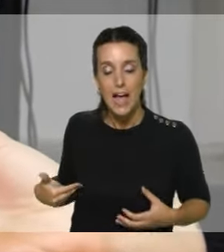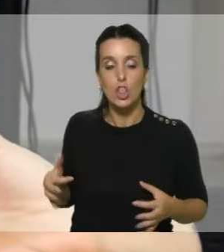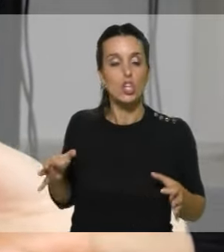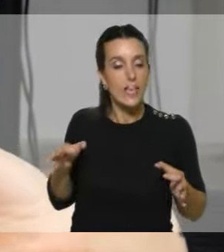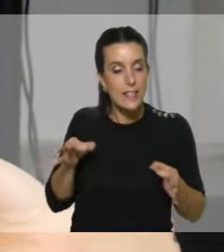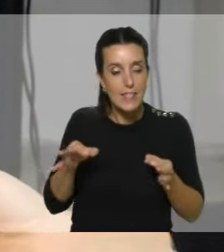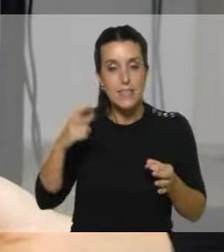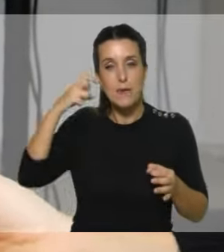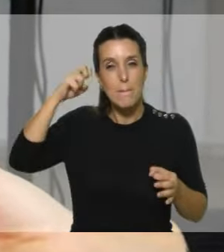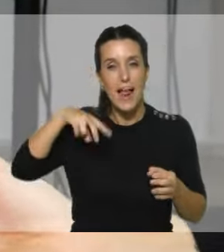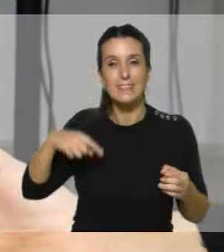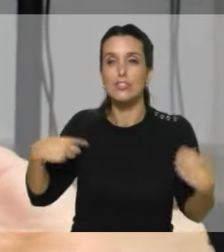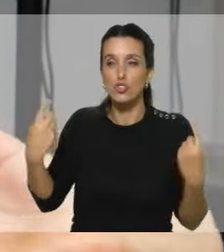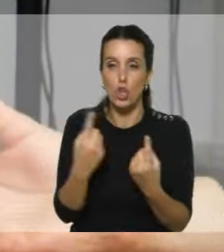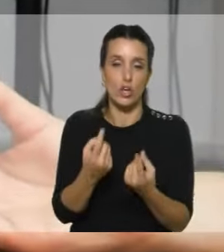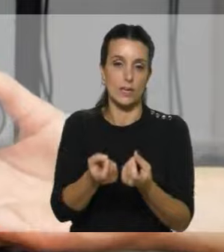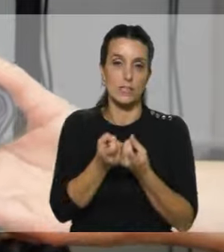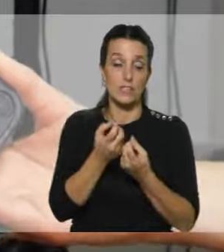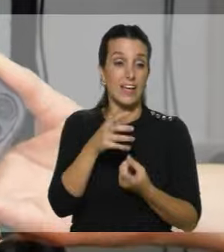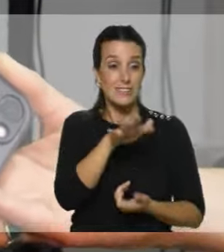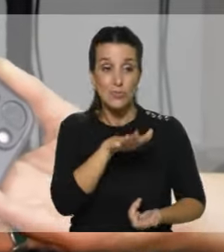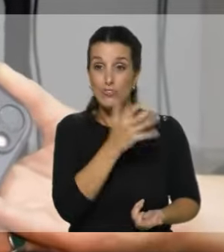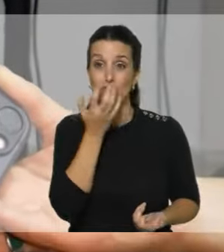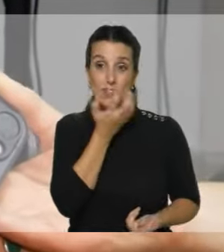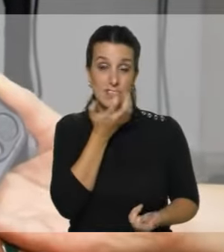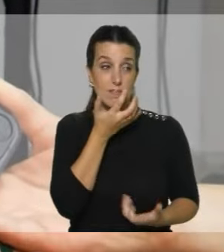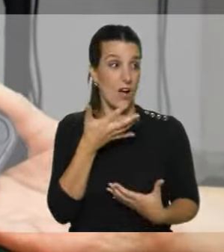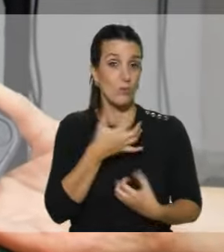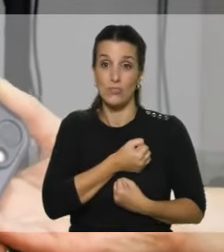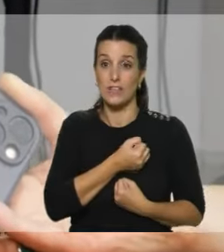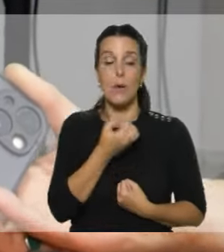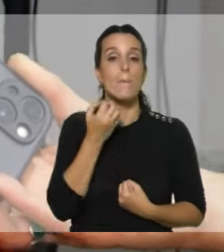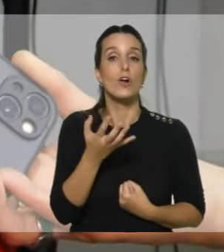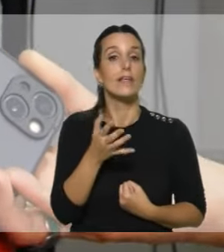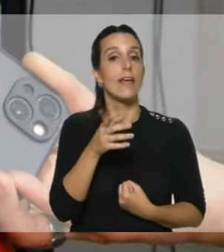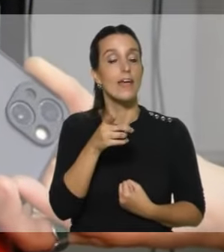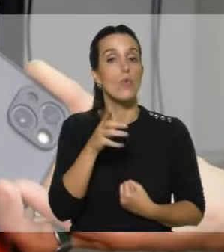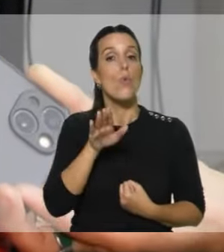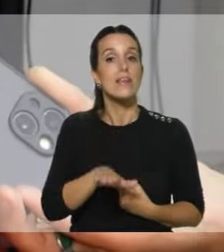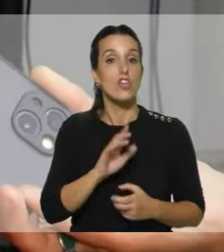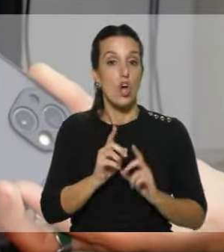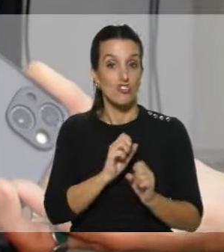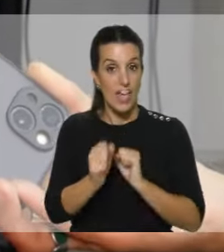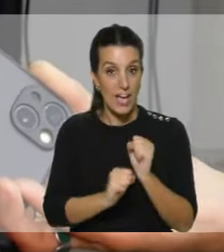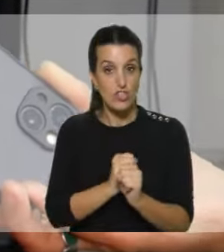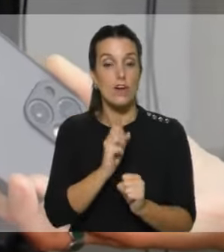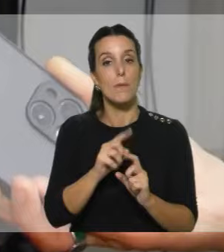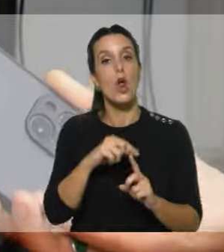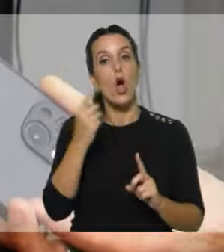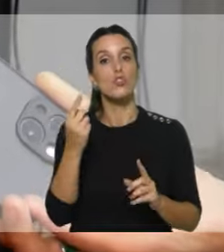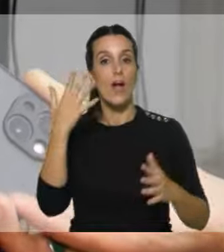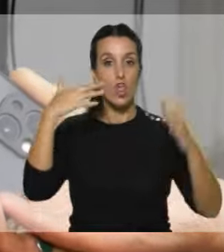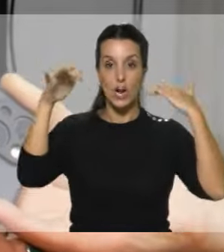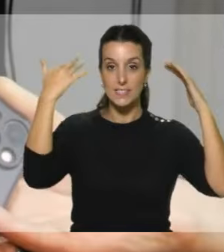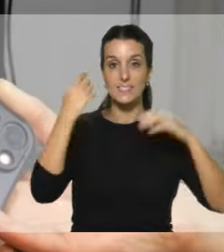El hecho es realmente terrible, angustiante, porque no solo fue un niño de 11 años, también había un